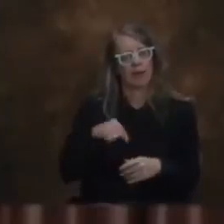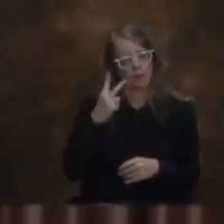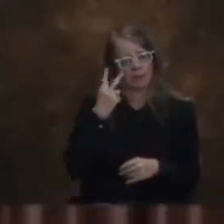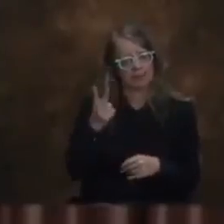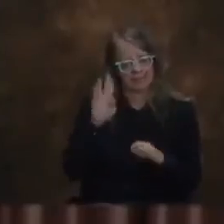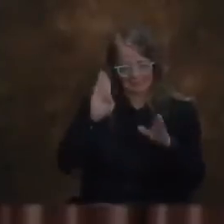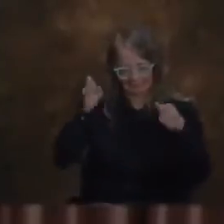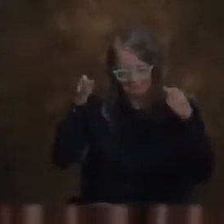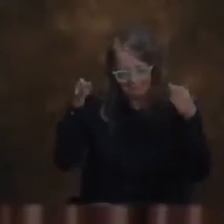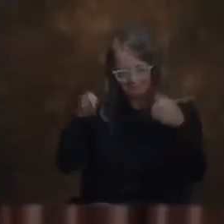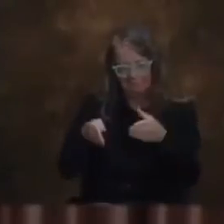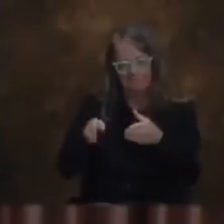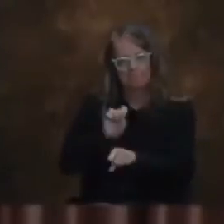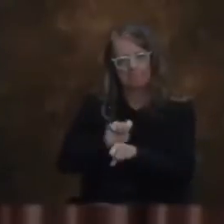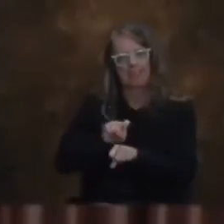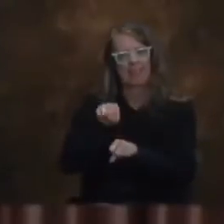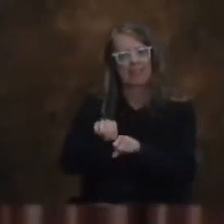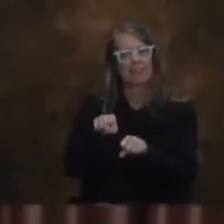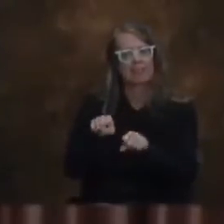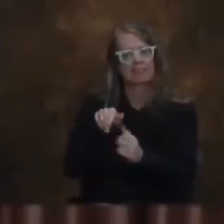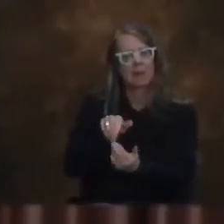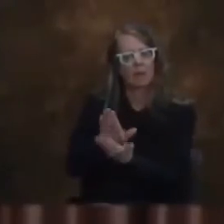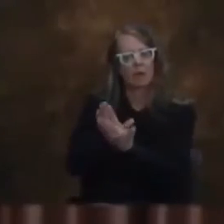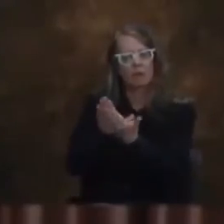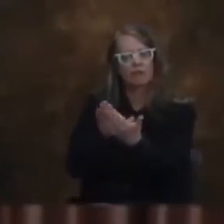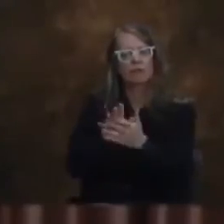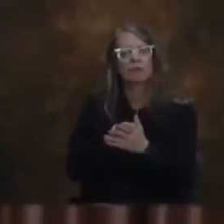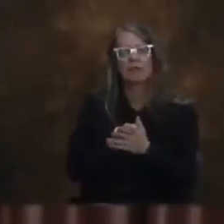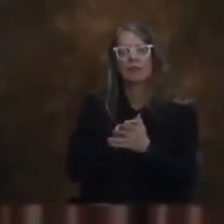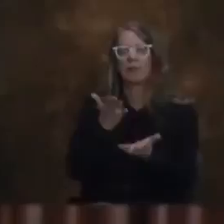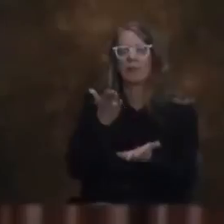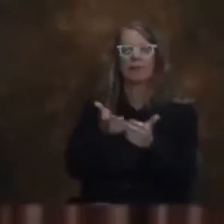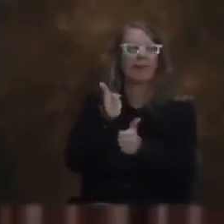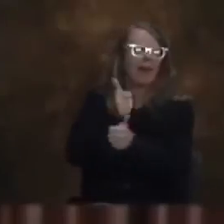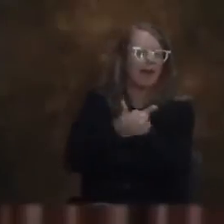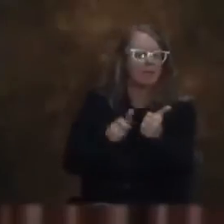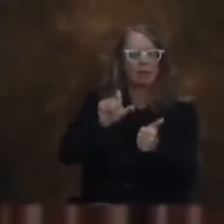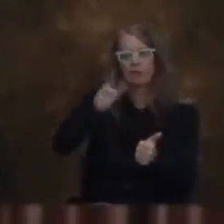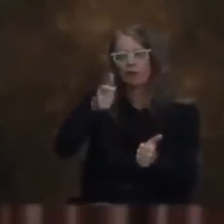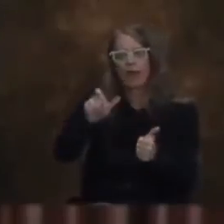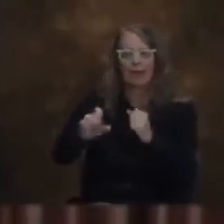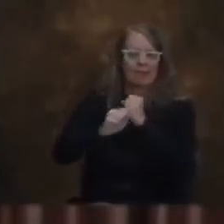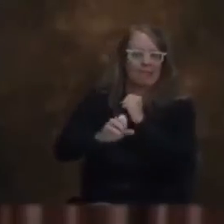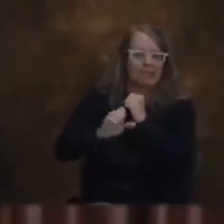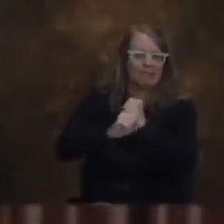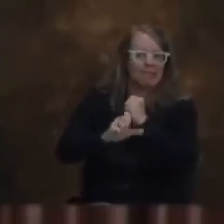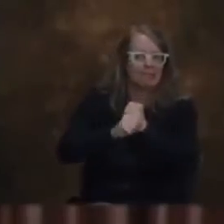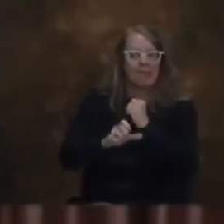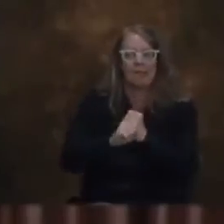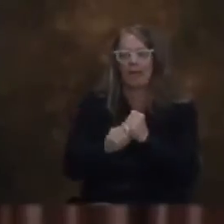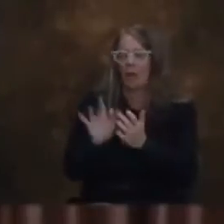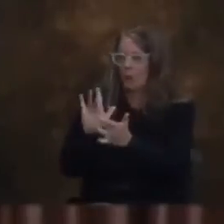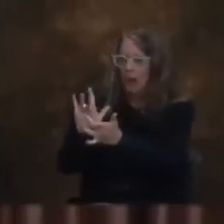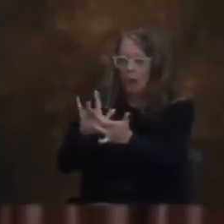concentrado con esas estrategias donde se ponen todos los medios